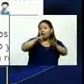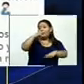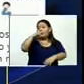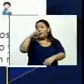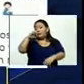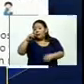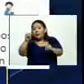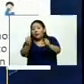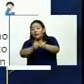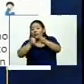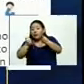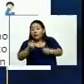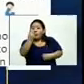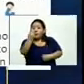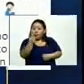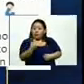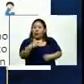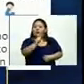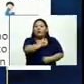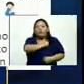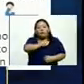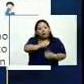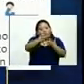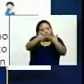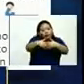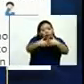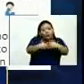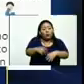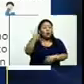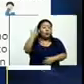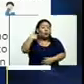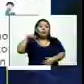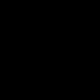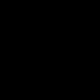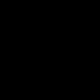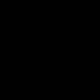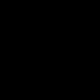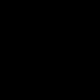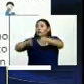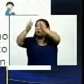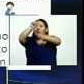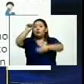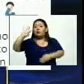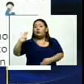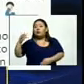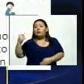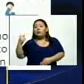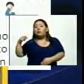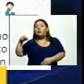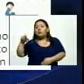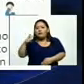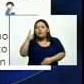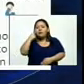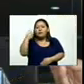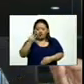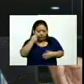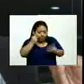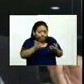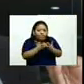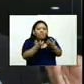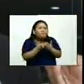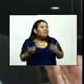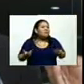Según el comisionado presidencial de proyectos estratégicos, Luis Rodríguez, la Fiscalía de la República debe